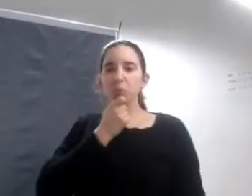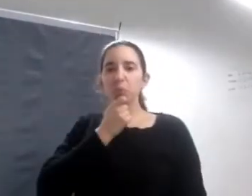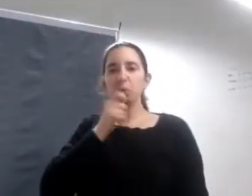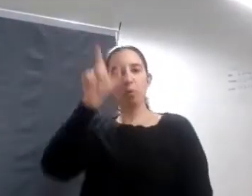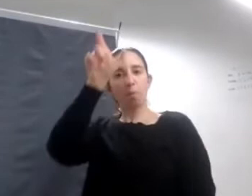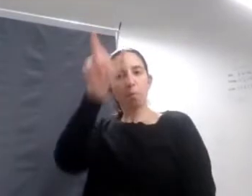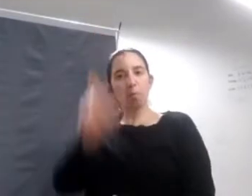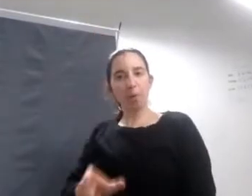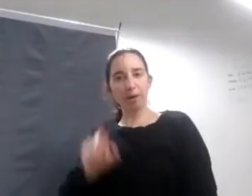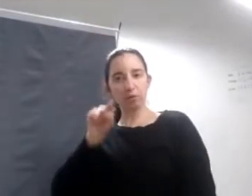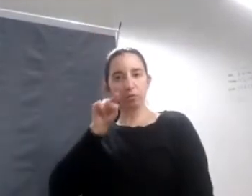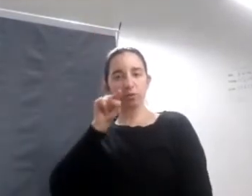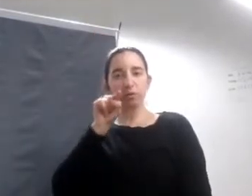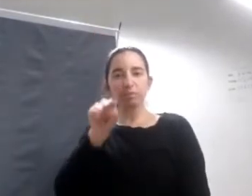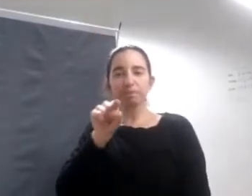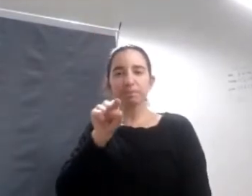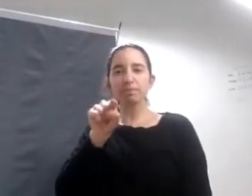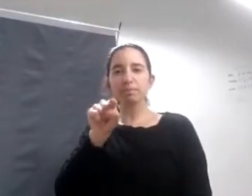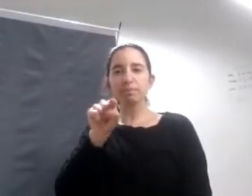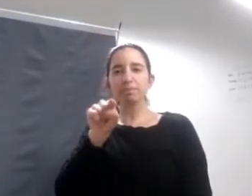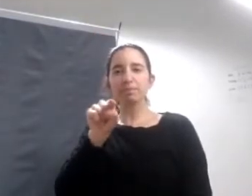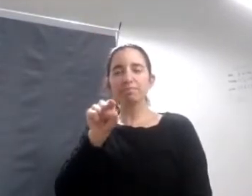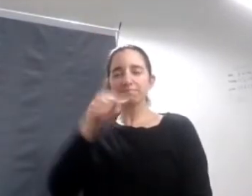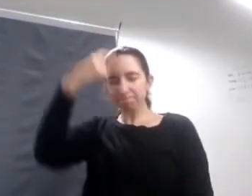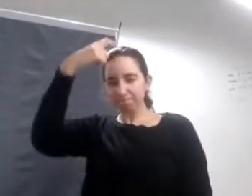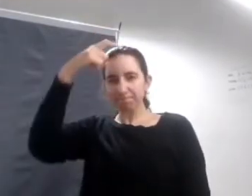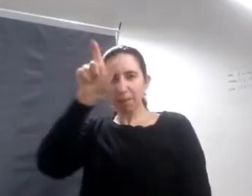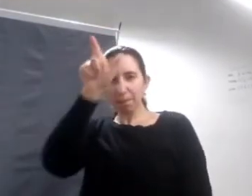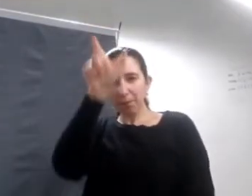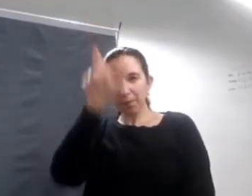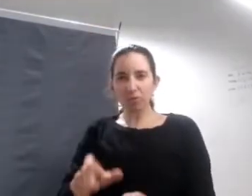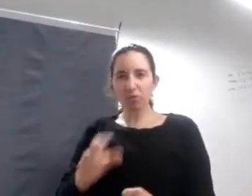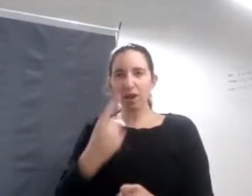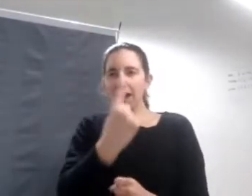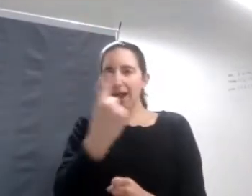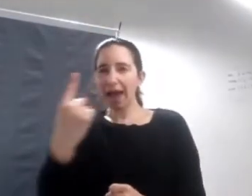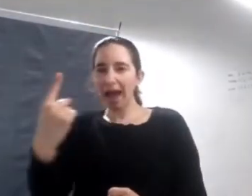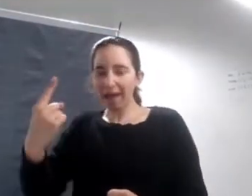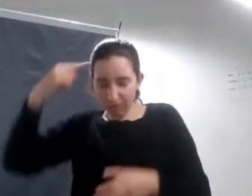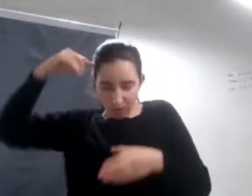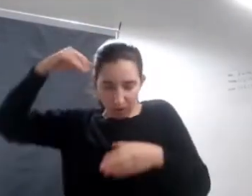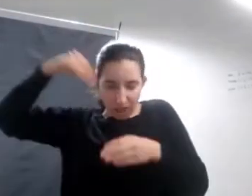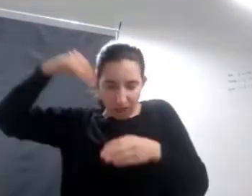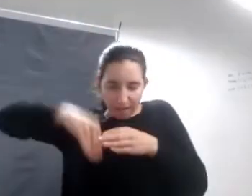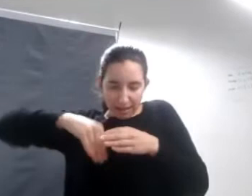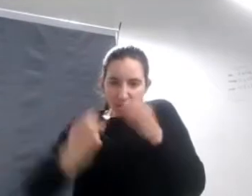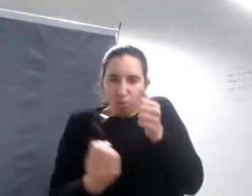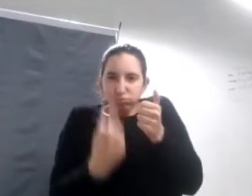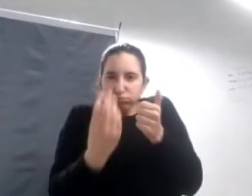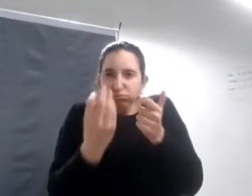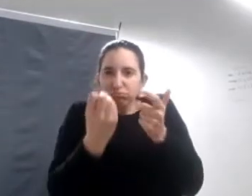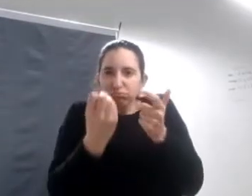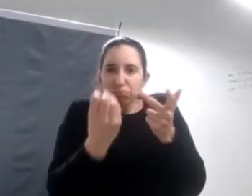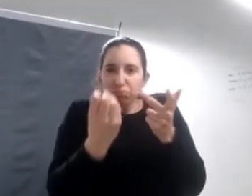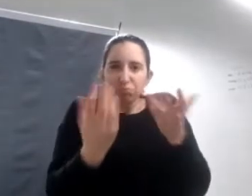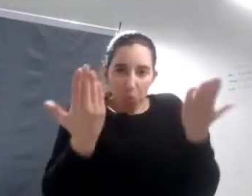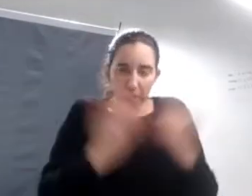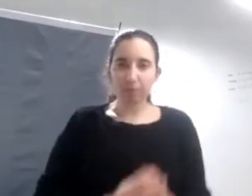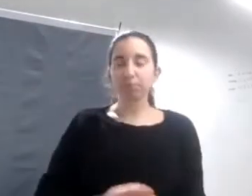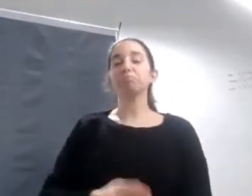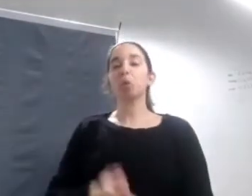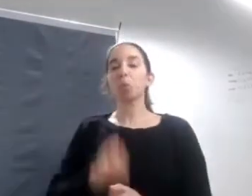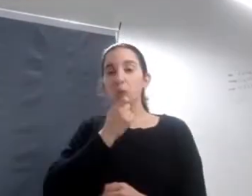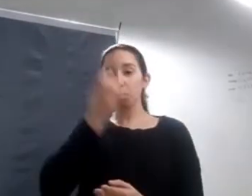constituido para crear, para innovar. Lo que decía Canguilhem, que era un